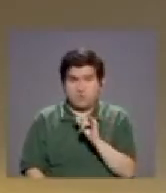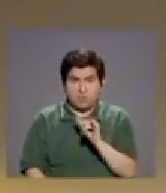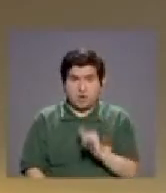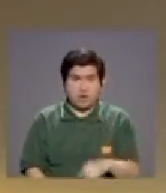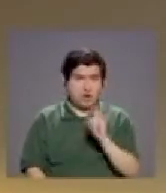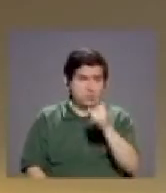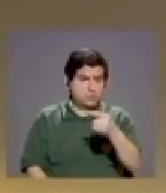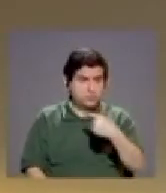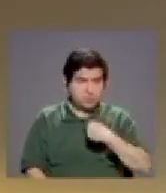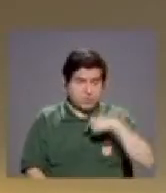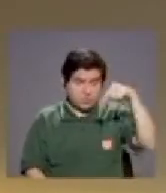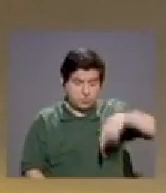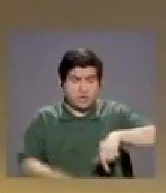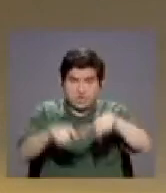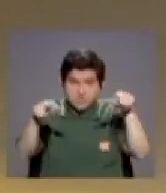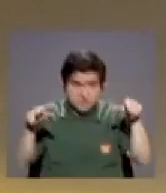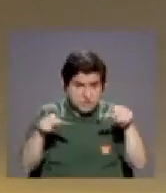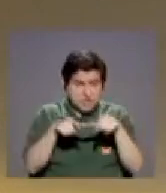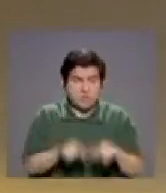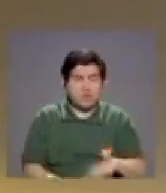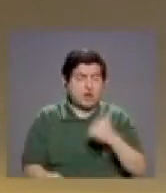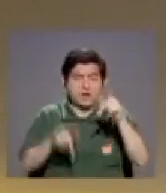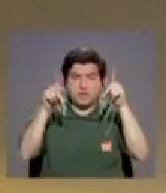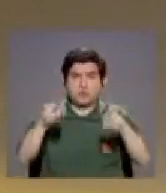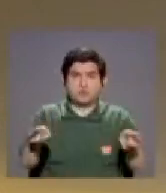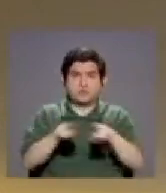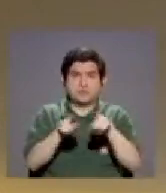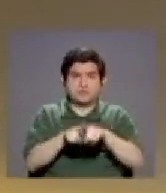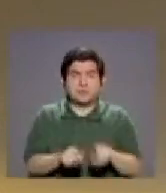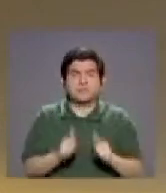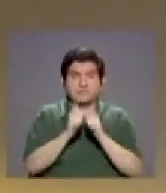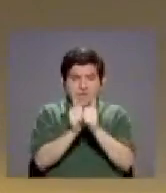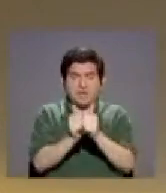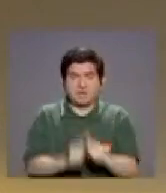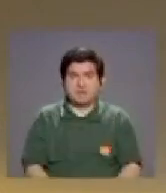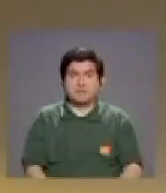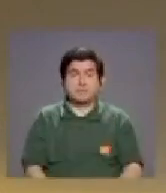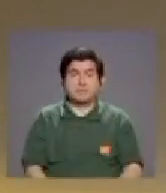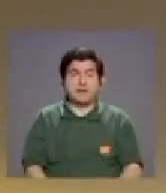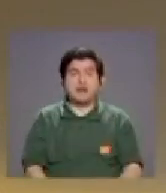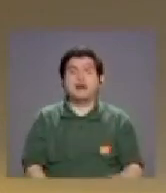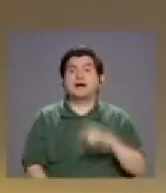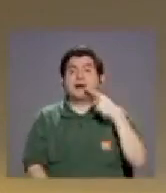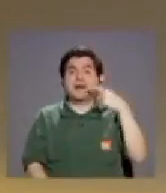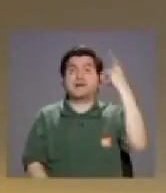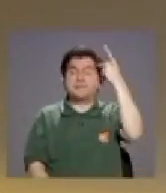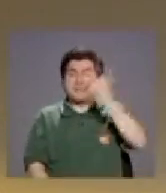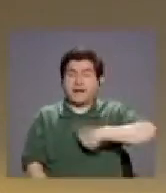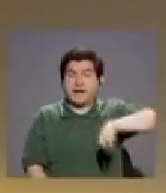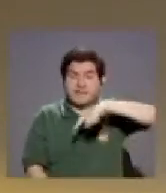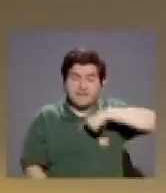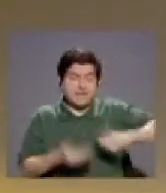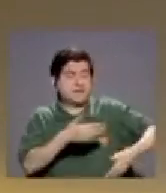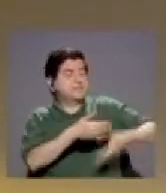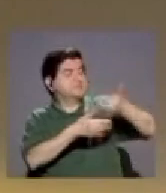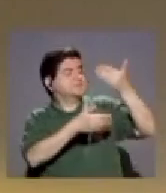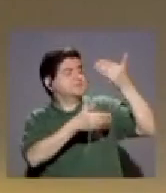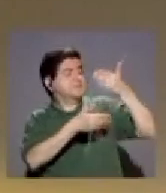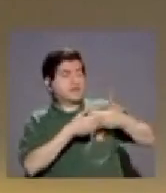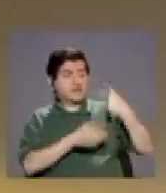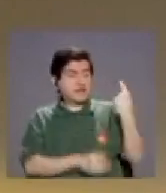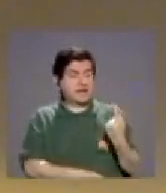usted y yo estamos aquí y todos los demás que nos acompañan en el canal están porque los padres de nosotros en cada